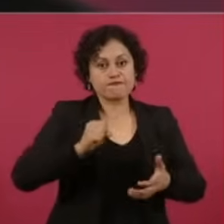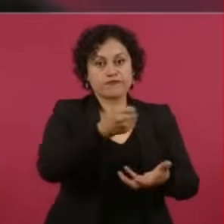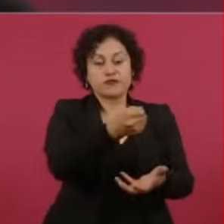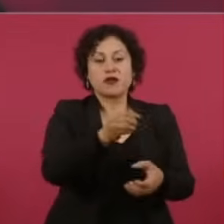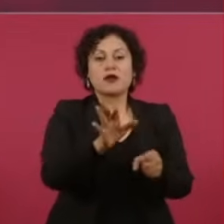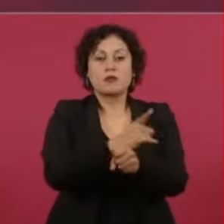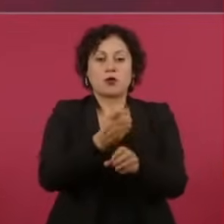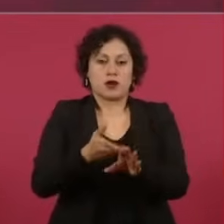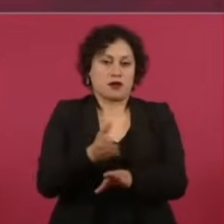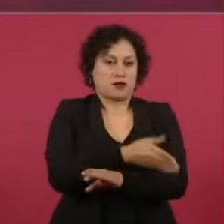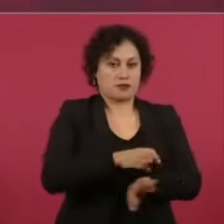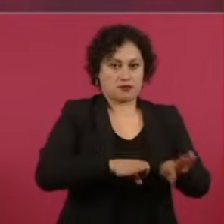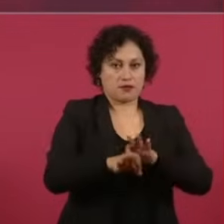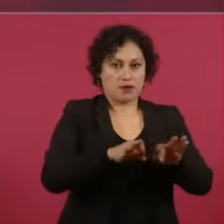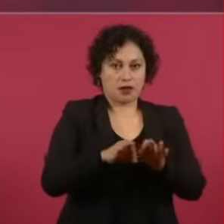sueldo,